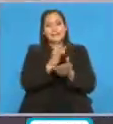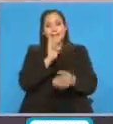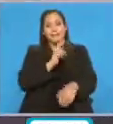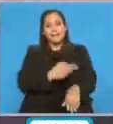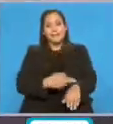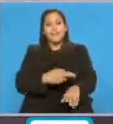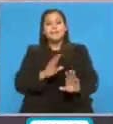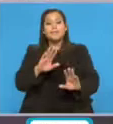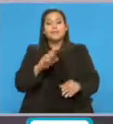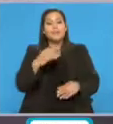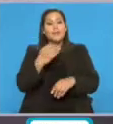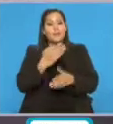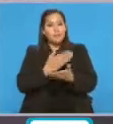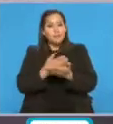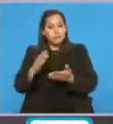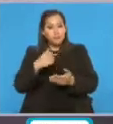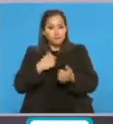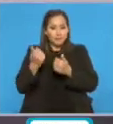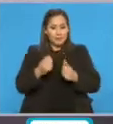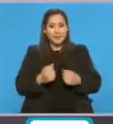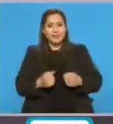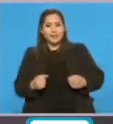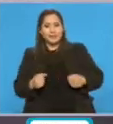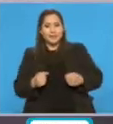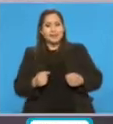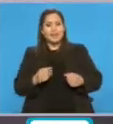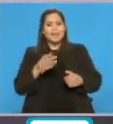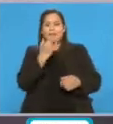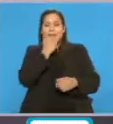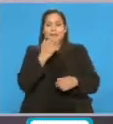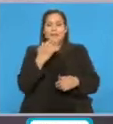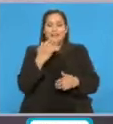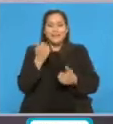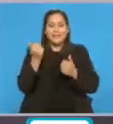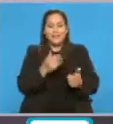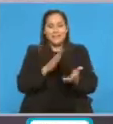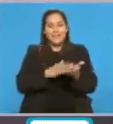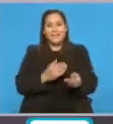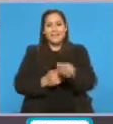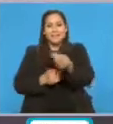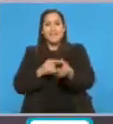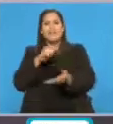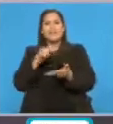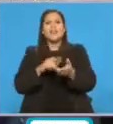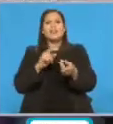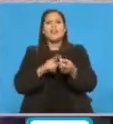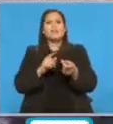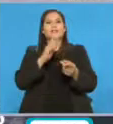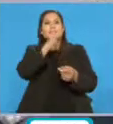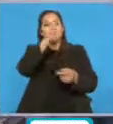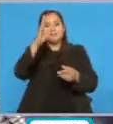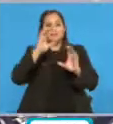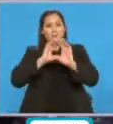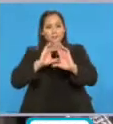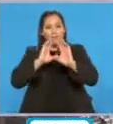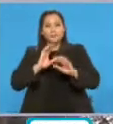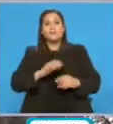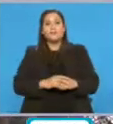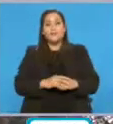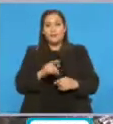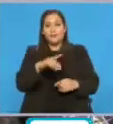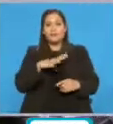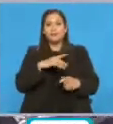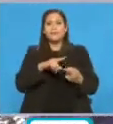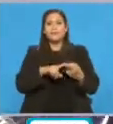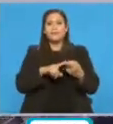el charco. Aparte tienen, aquí les traje el acordeón para que no digan que es malo. Ah, perfecto. Claro que de sí. De las presentaciones que tienen. Vamos a decir algunas presentaciones nada más.